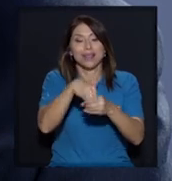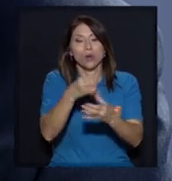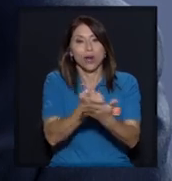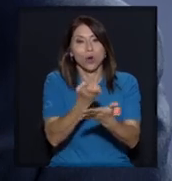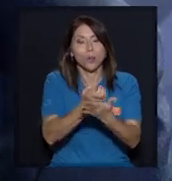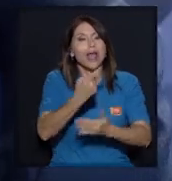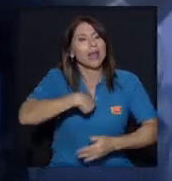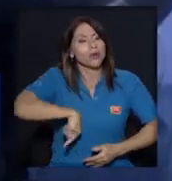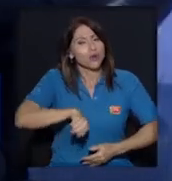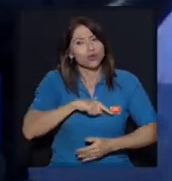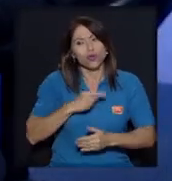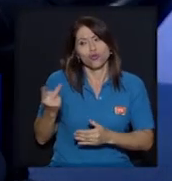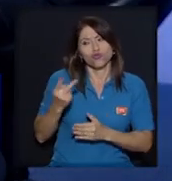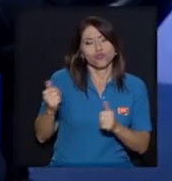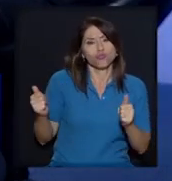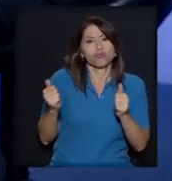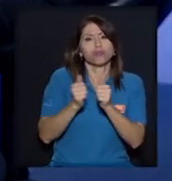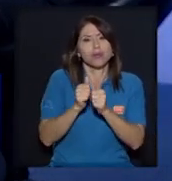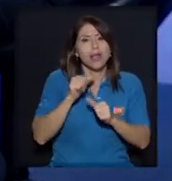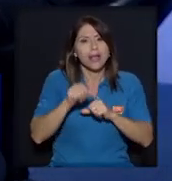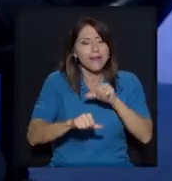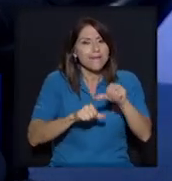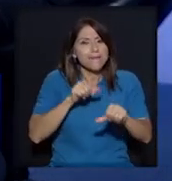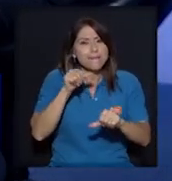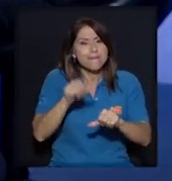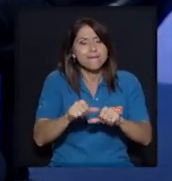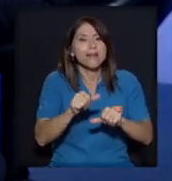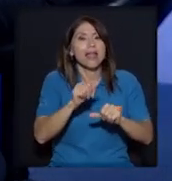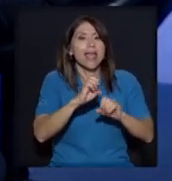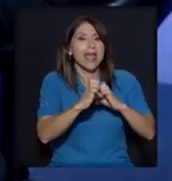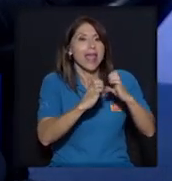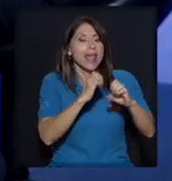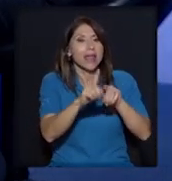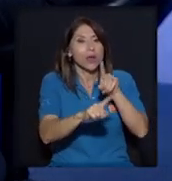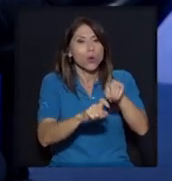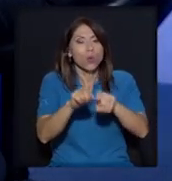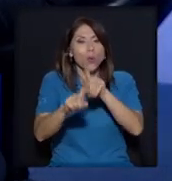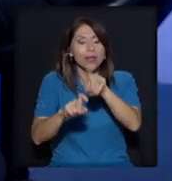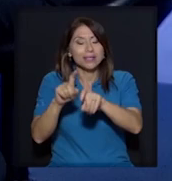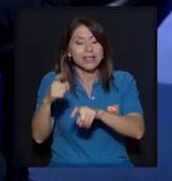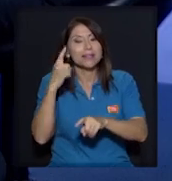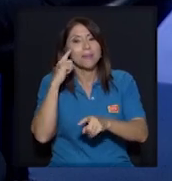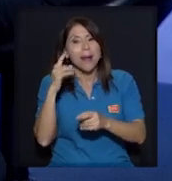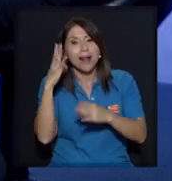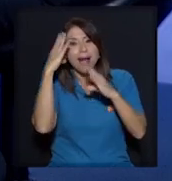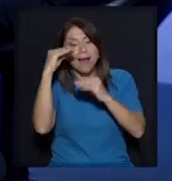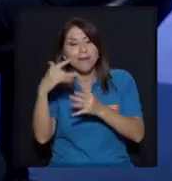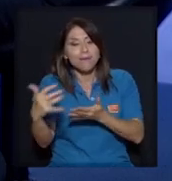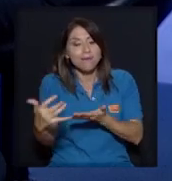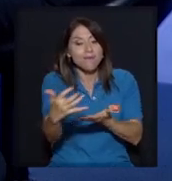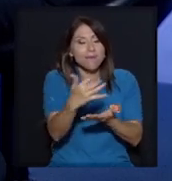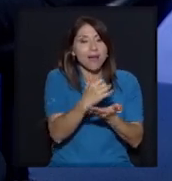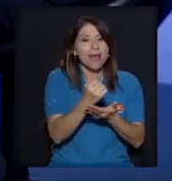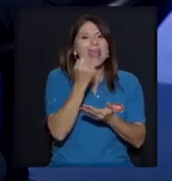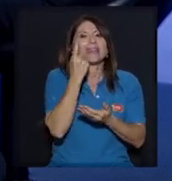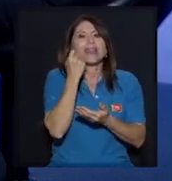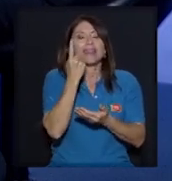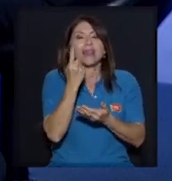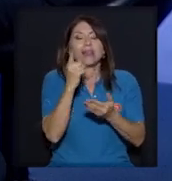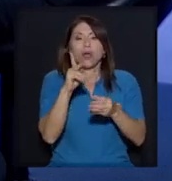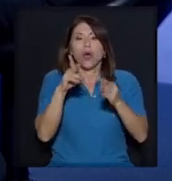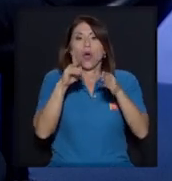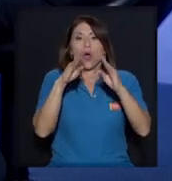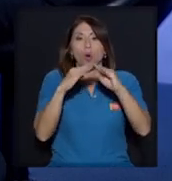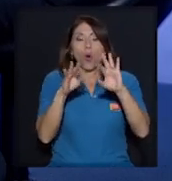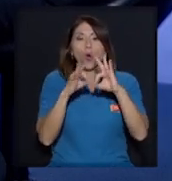para generar encuestas que me permitan tener una adecuada dimensión de lo que, cómo participan los hogares en la economía.